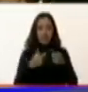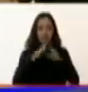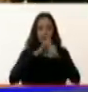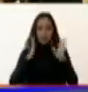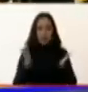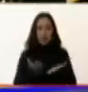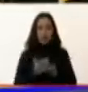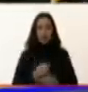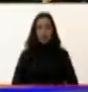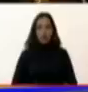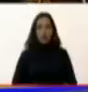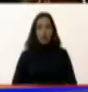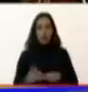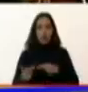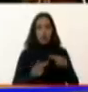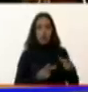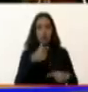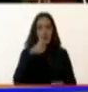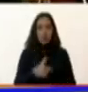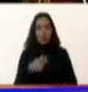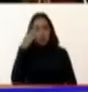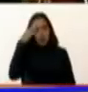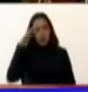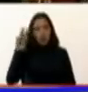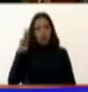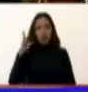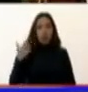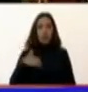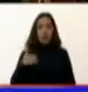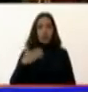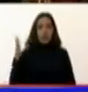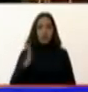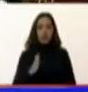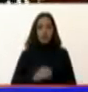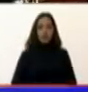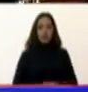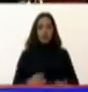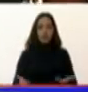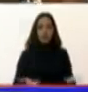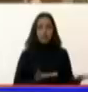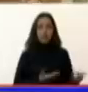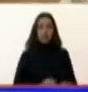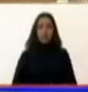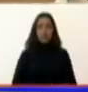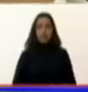Buenavac, bienvenido desde México y desde Argentina. Adelante.